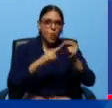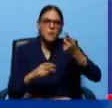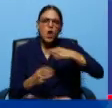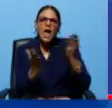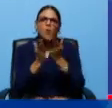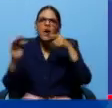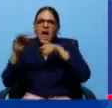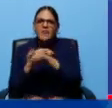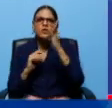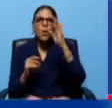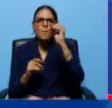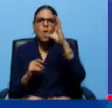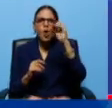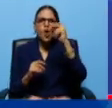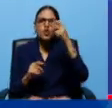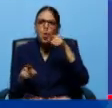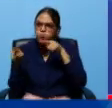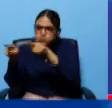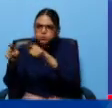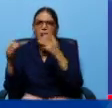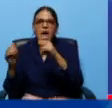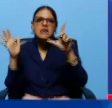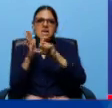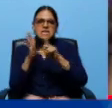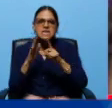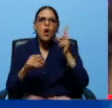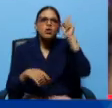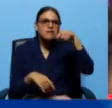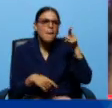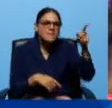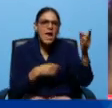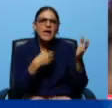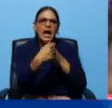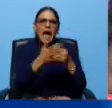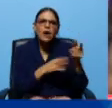Boconó, un liceo en Carúpano.